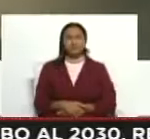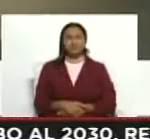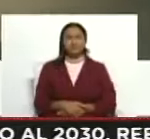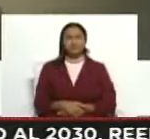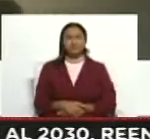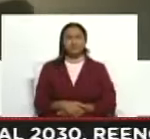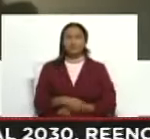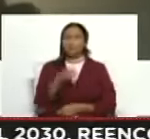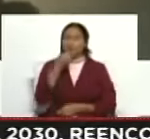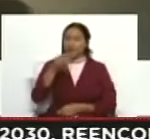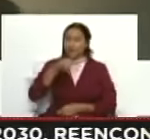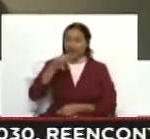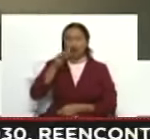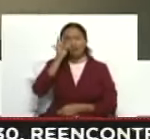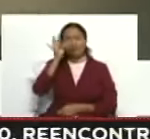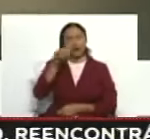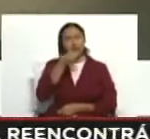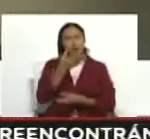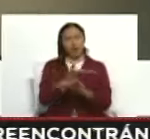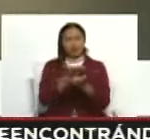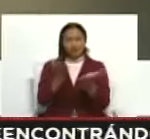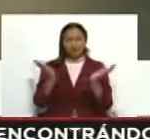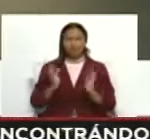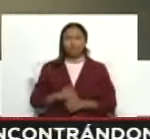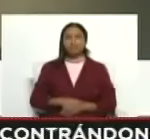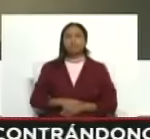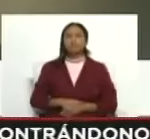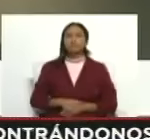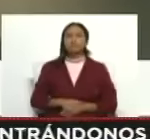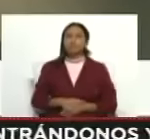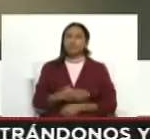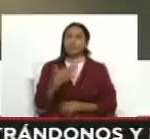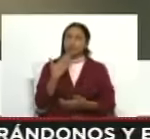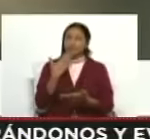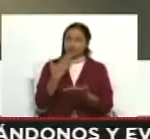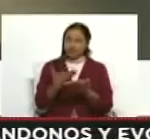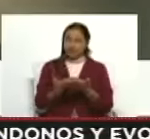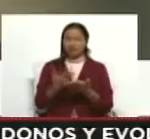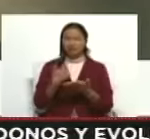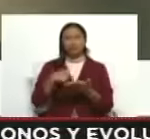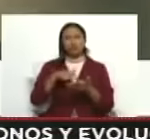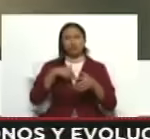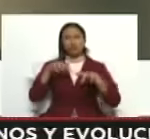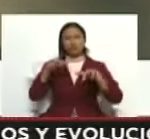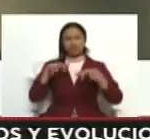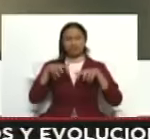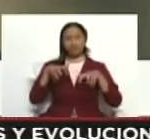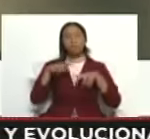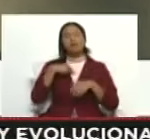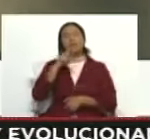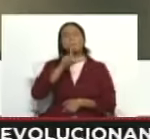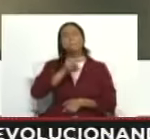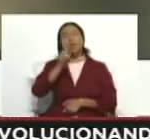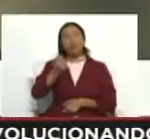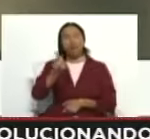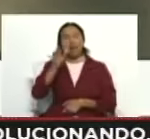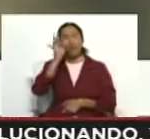Buenas tardes, fiscal. Buenas tardes, compañeros. Gracias por aceptar la insistencia a nuestro requerimiento para preguntarle,